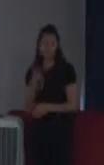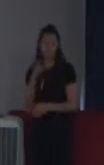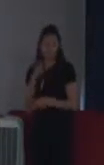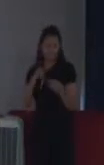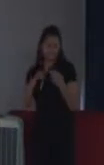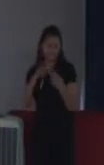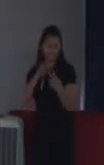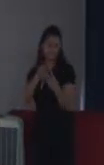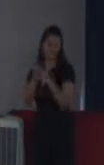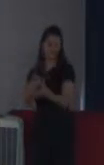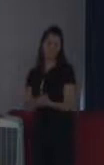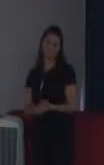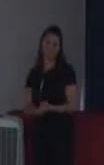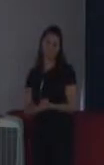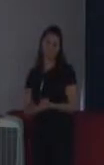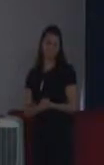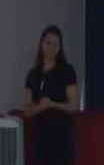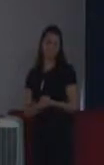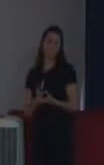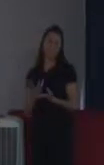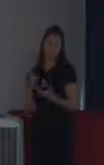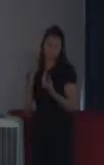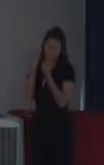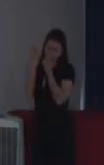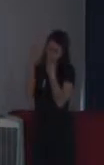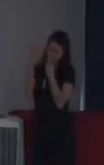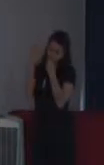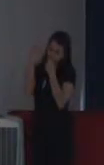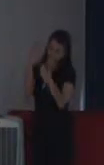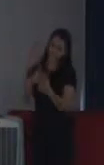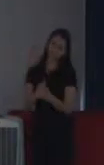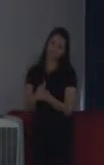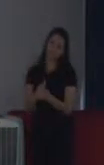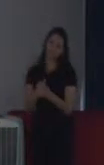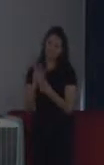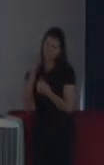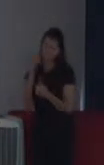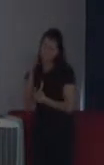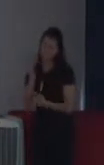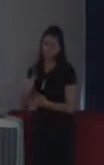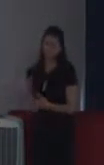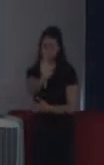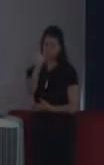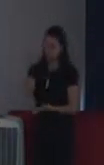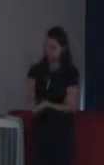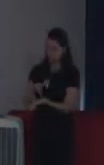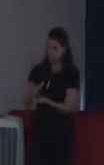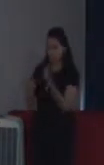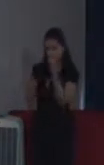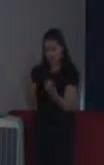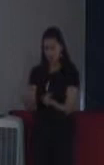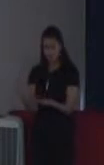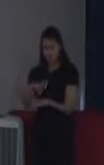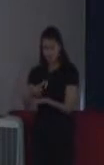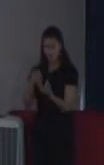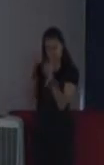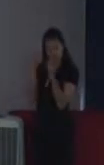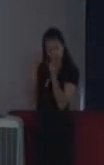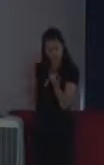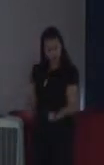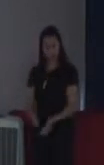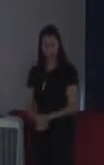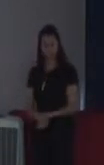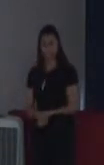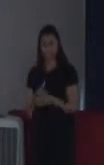conocerlo. Entonces hay que formarnos. Y qué rico que ustedes estén aquí participando de estas formaciones. Y